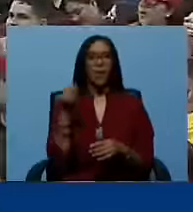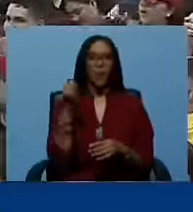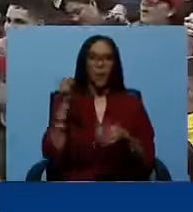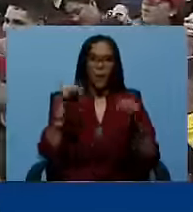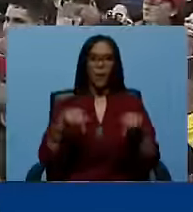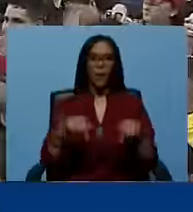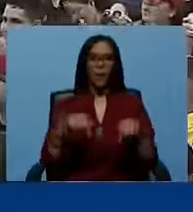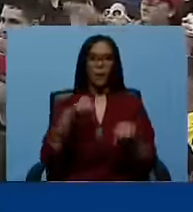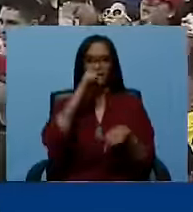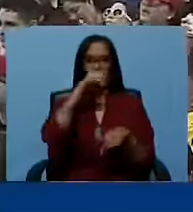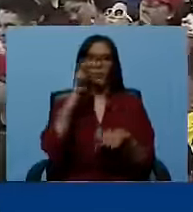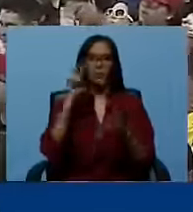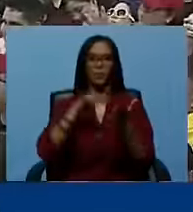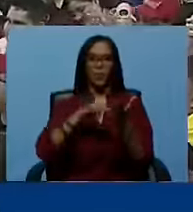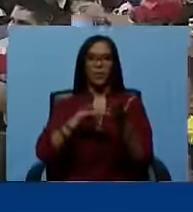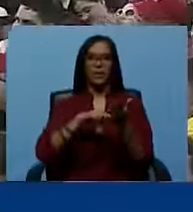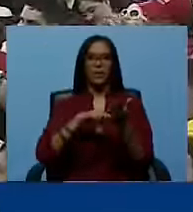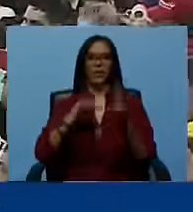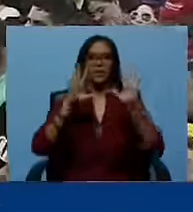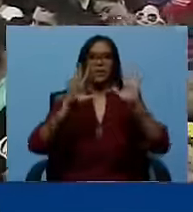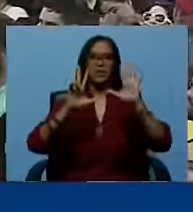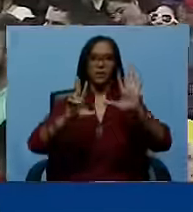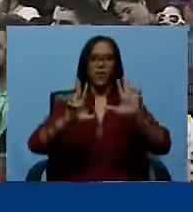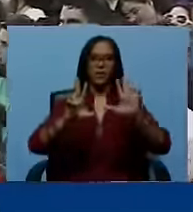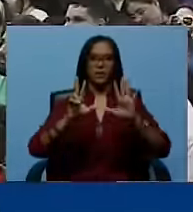año 2018.